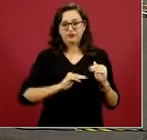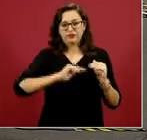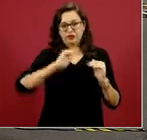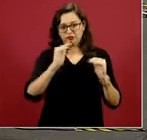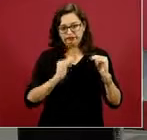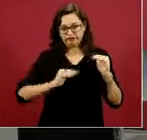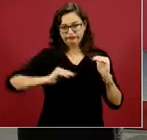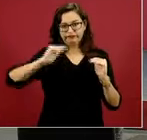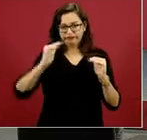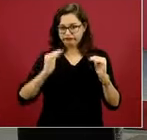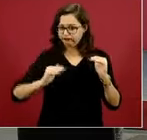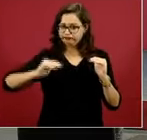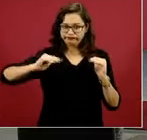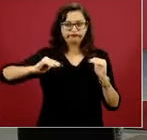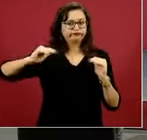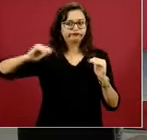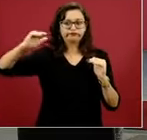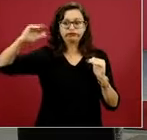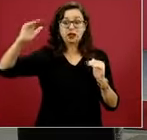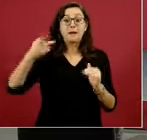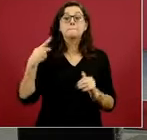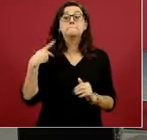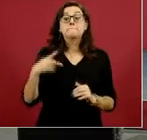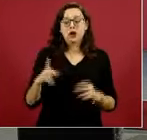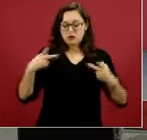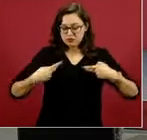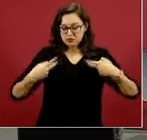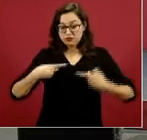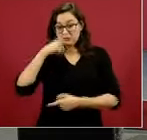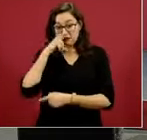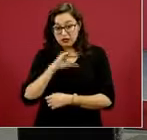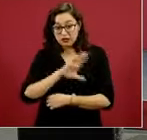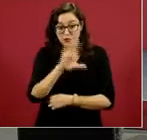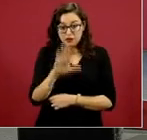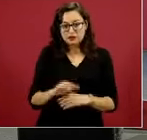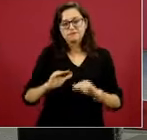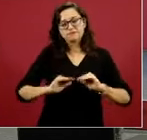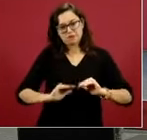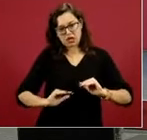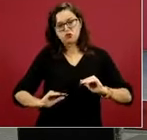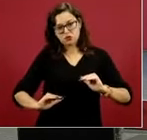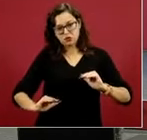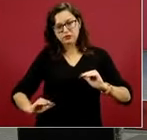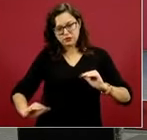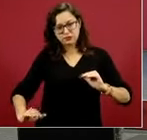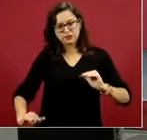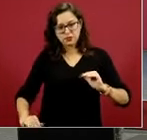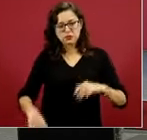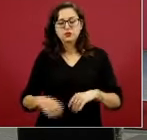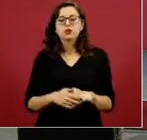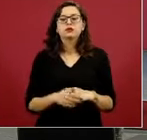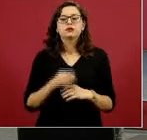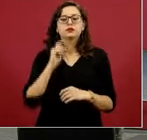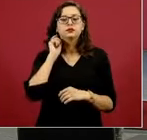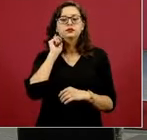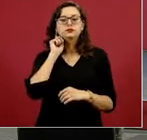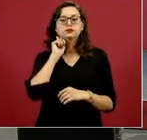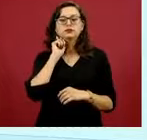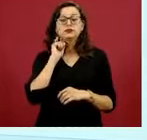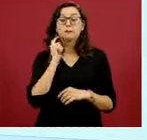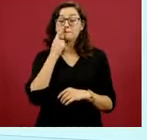como en todas las entidades tenemos el descenso en la mortalidad, y el ascenso que se vio después de un pico máximo en